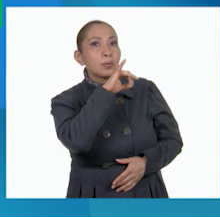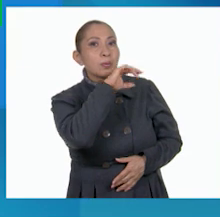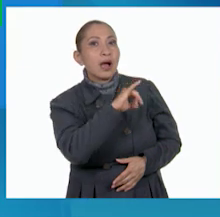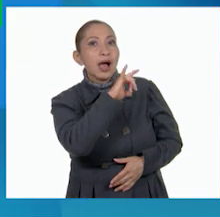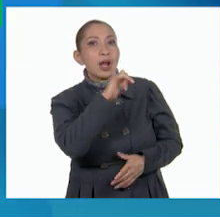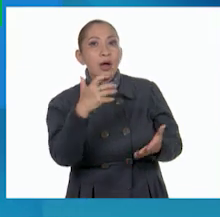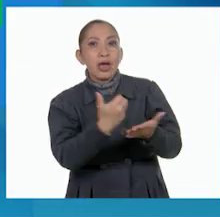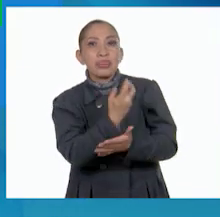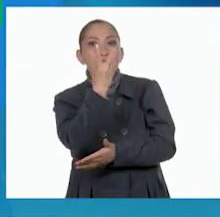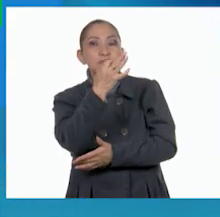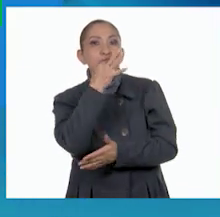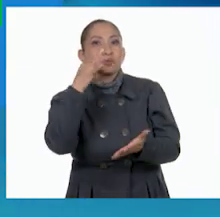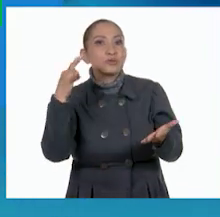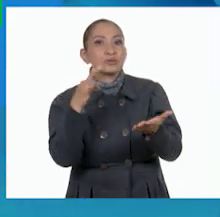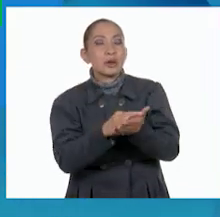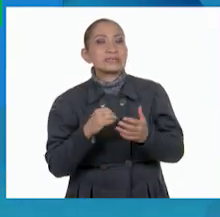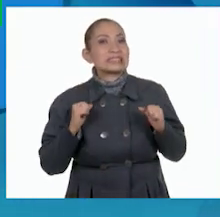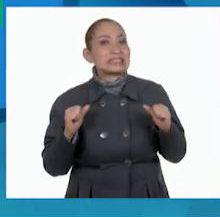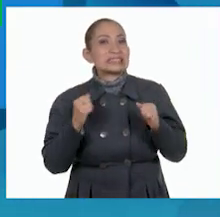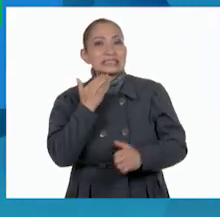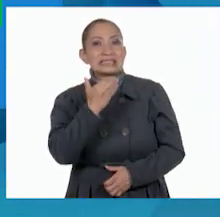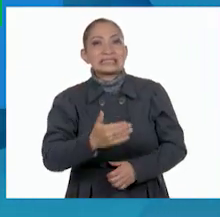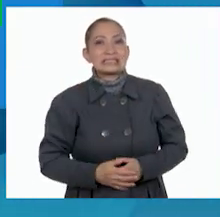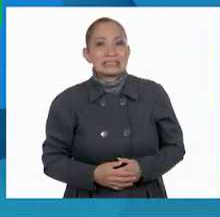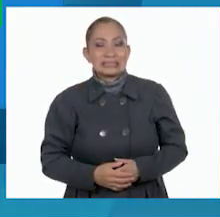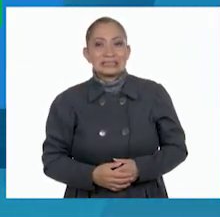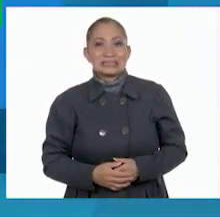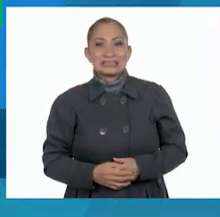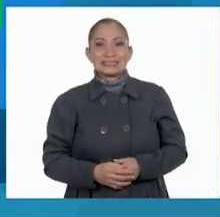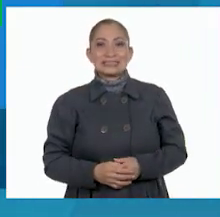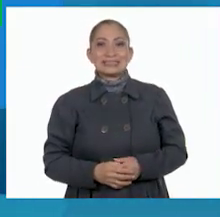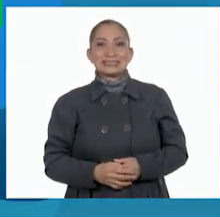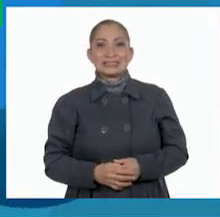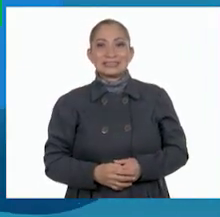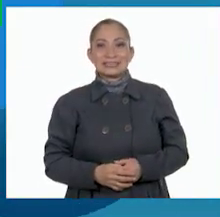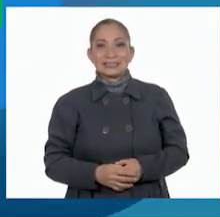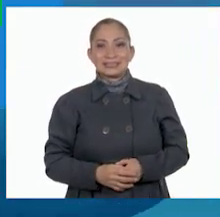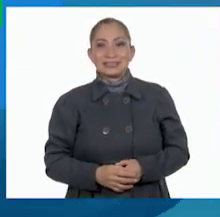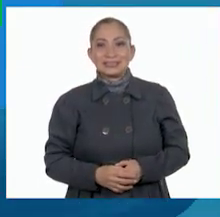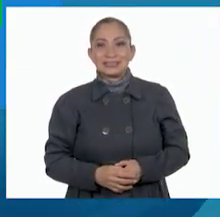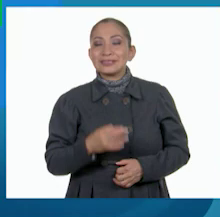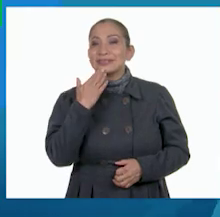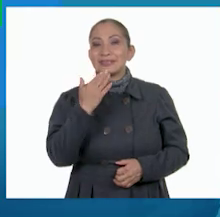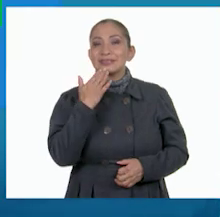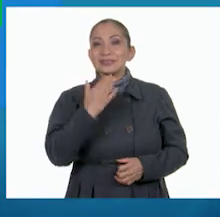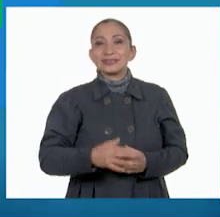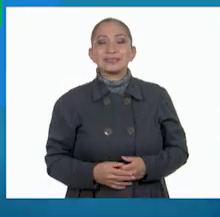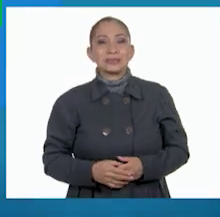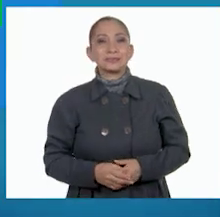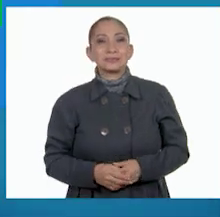ya ganaste otros dos puntos. Dos puntotes. Muy bien.